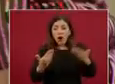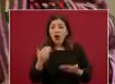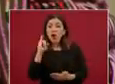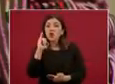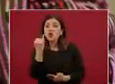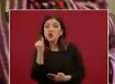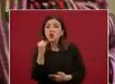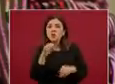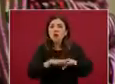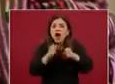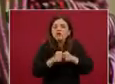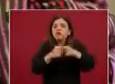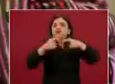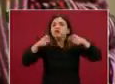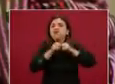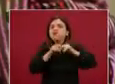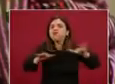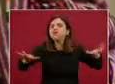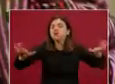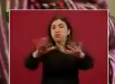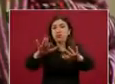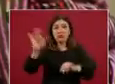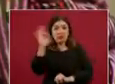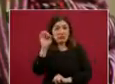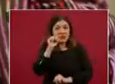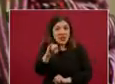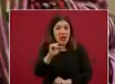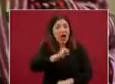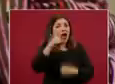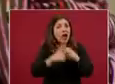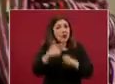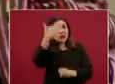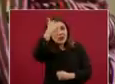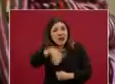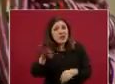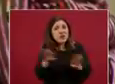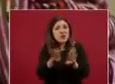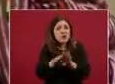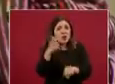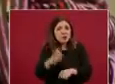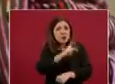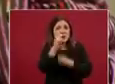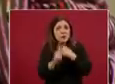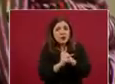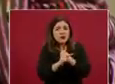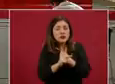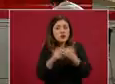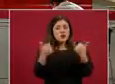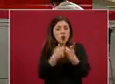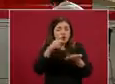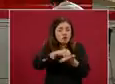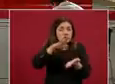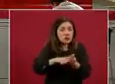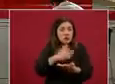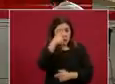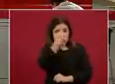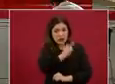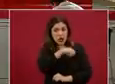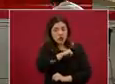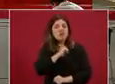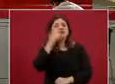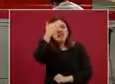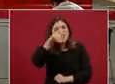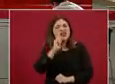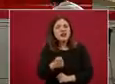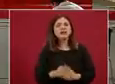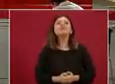se expandió. Y si de ser así, que tengan en el estudio algún caso en particular de nuestro país como un cerco sanitario o qué pasaría.